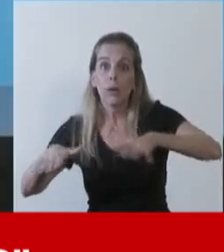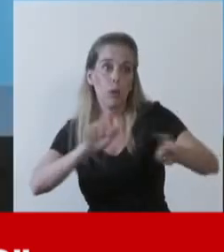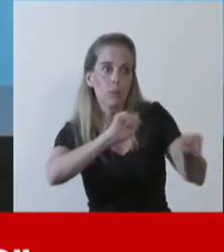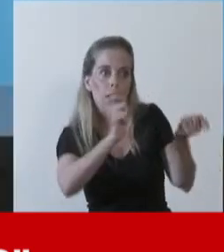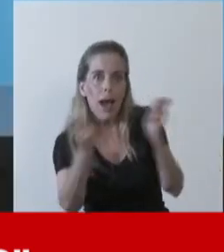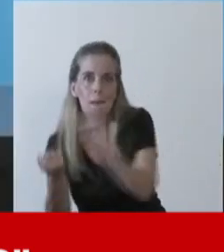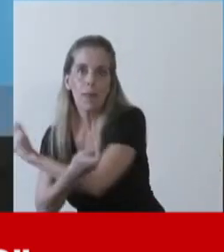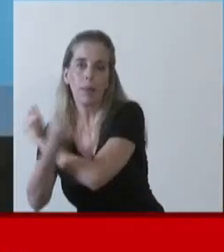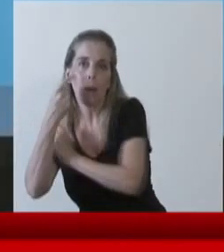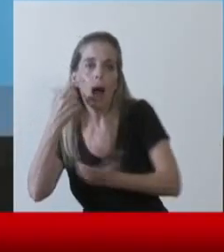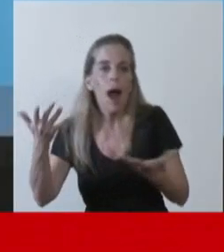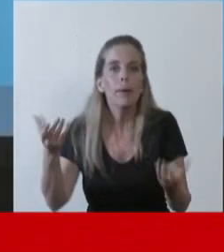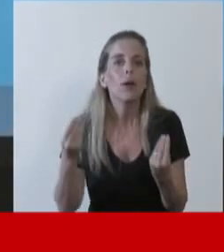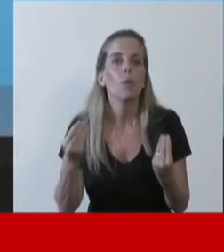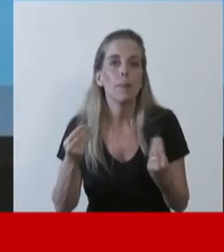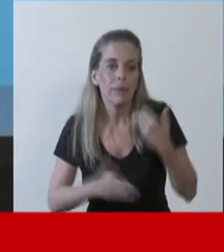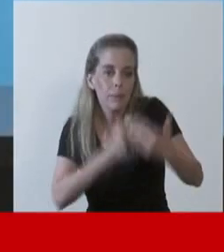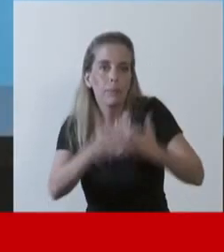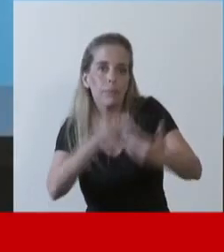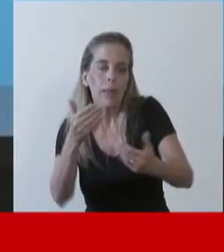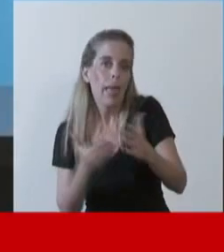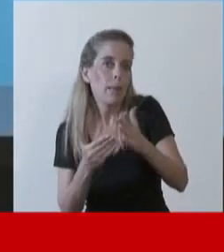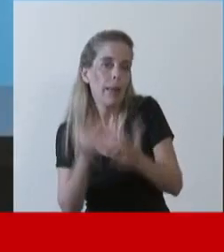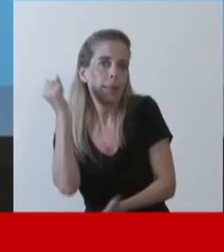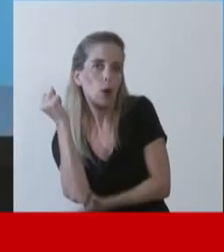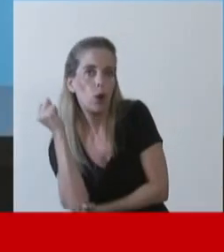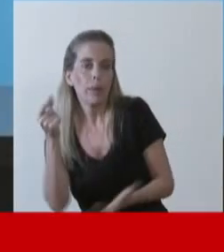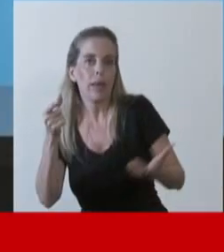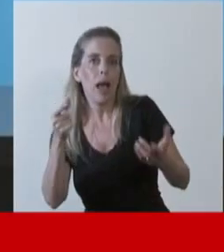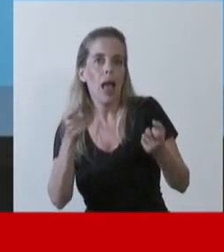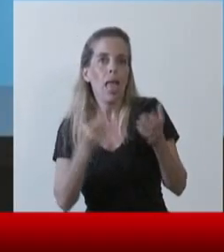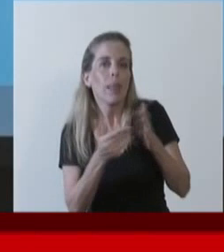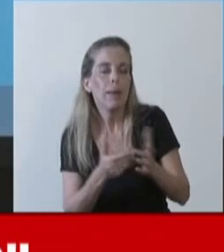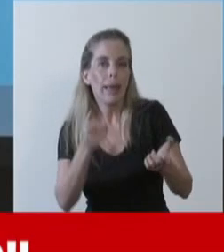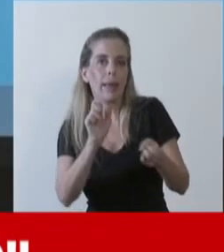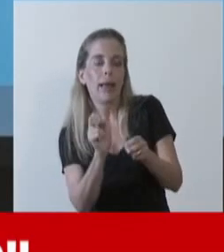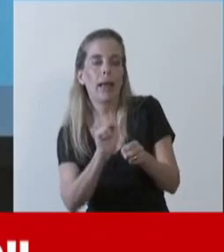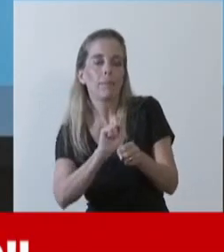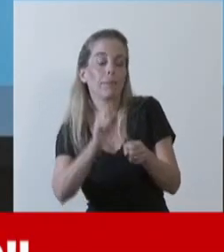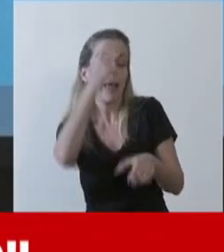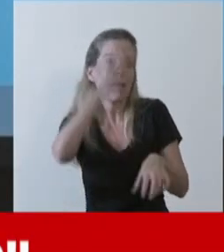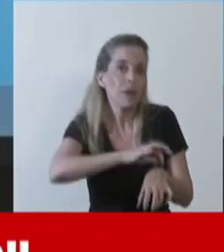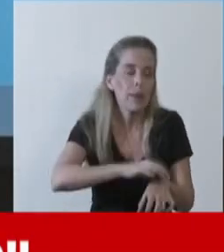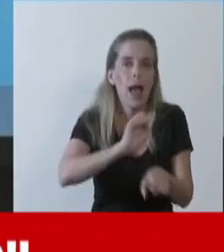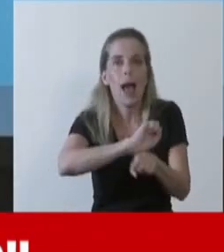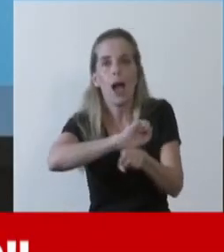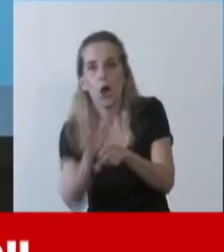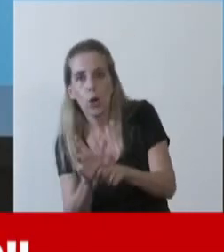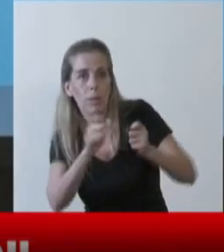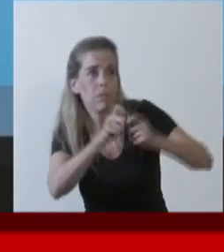en función de la dinámica de la actividad económica, la extensión de la pandemia, medidas adicionales que en su momento